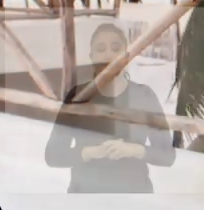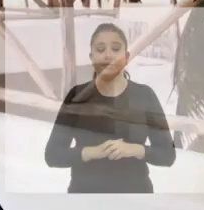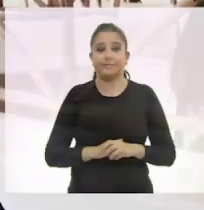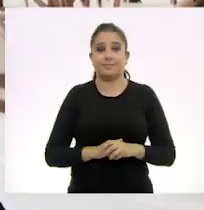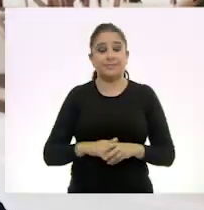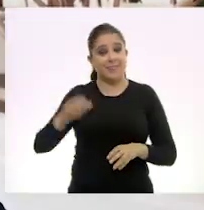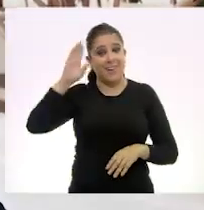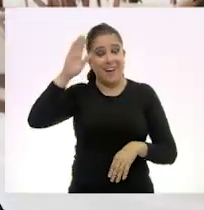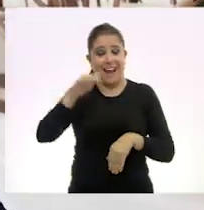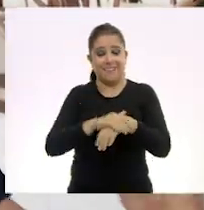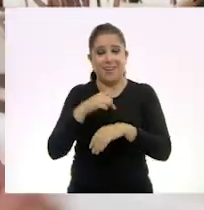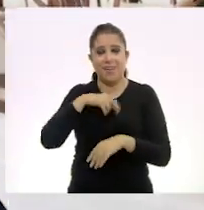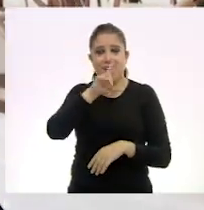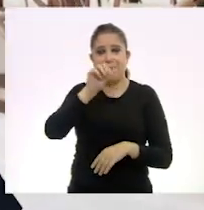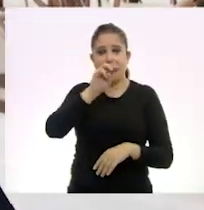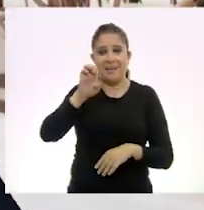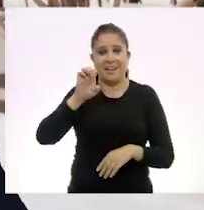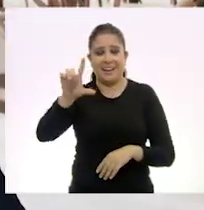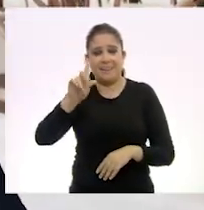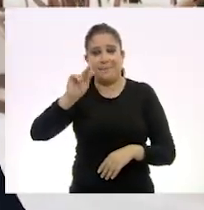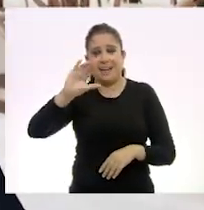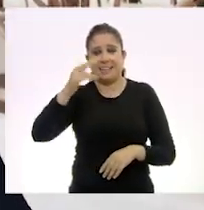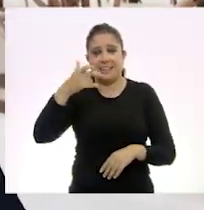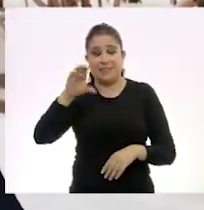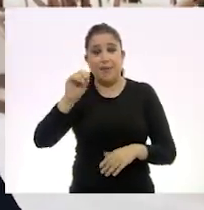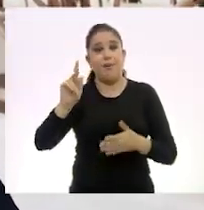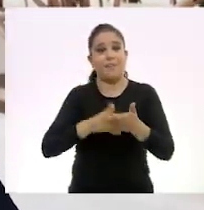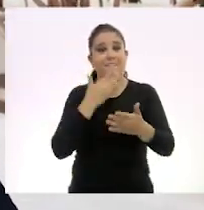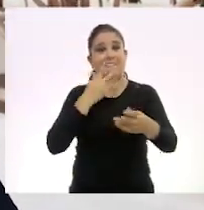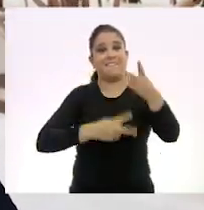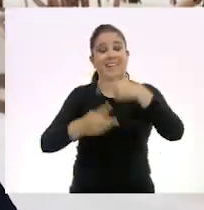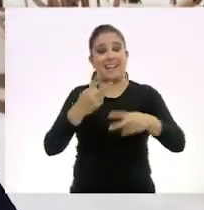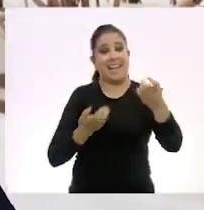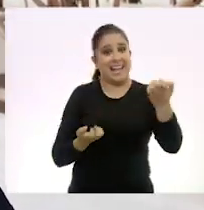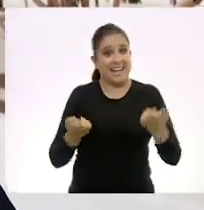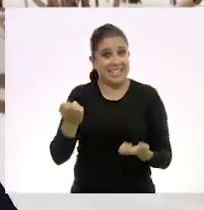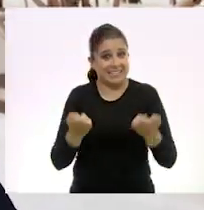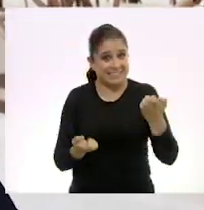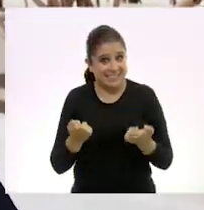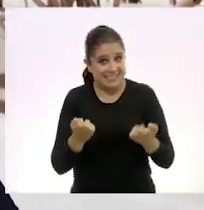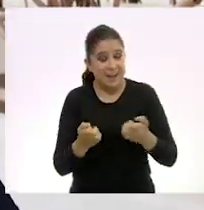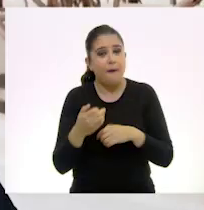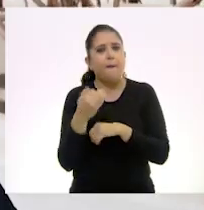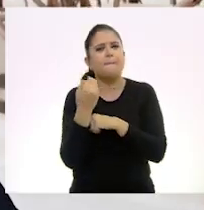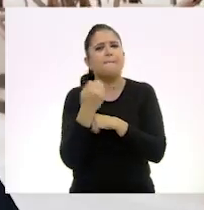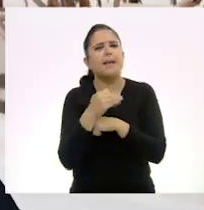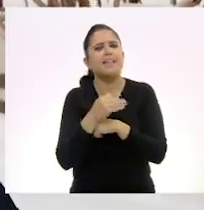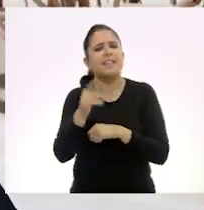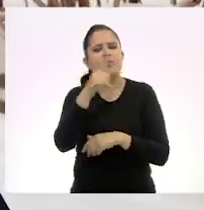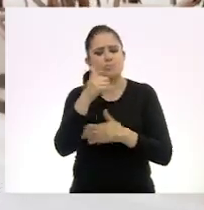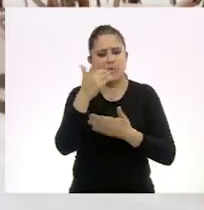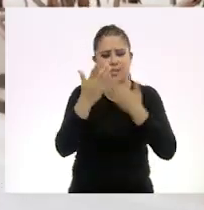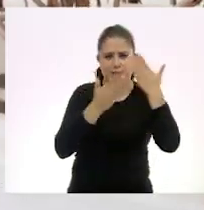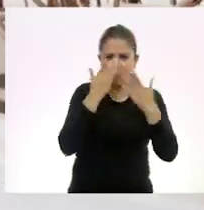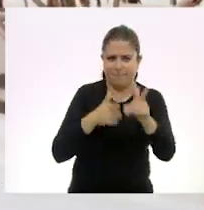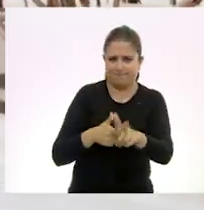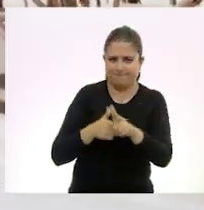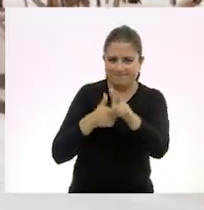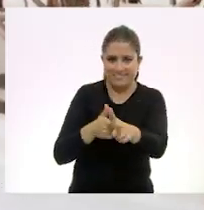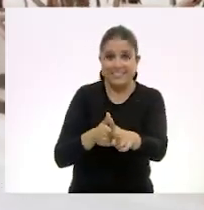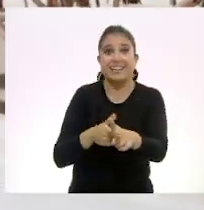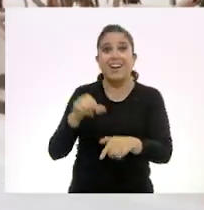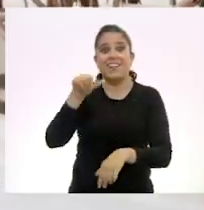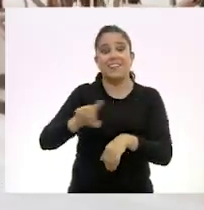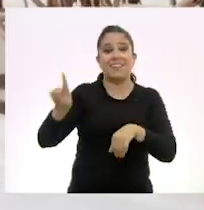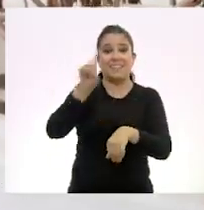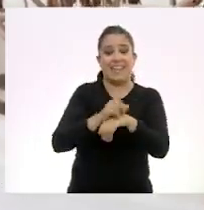Hola amigos míos, yo soy Romel Pacheco y bienvenidos nuevamente a hacer un poquito de ejercicio mientras estudiamos. El día de hoy vamos a hacer